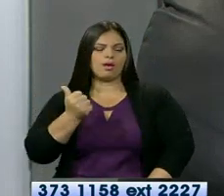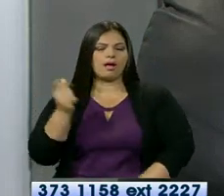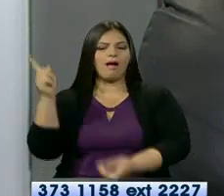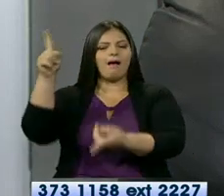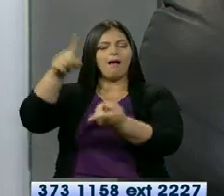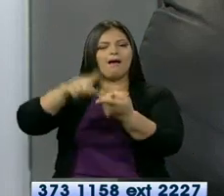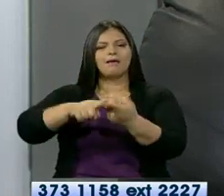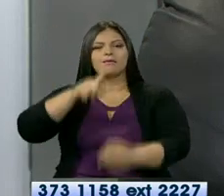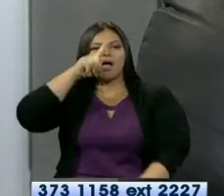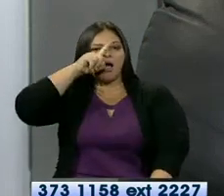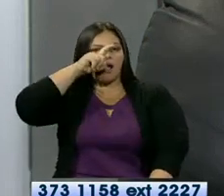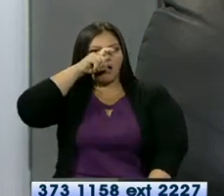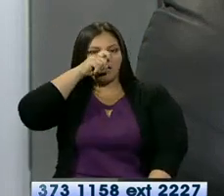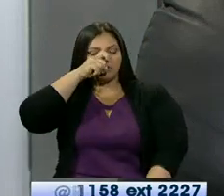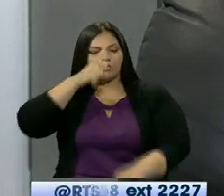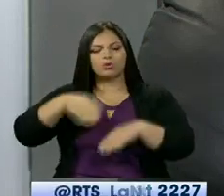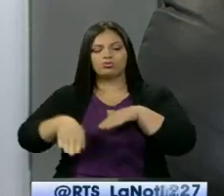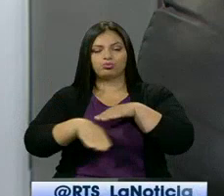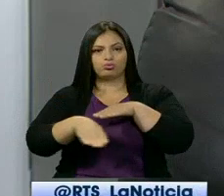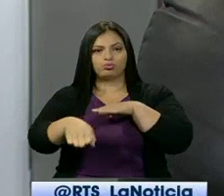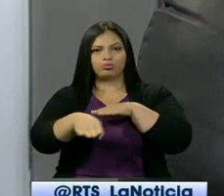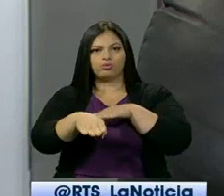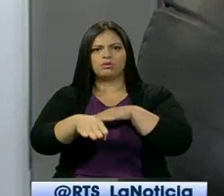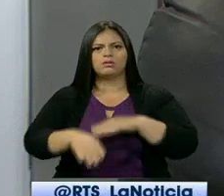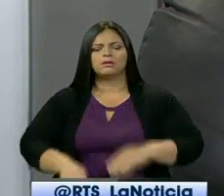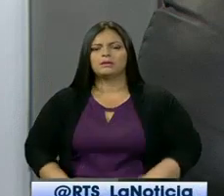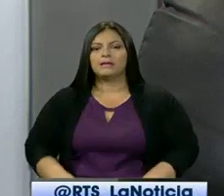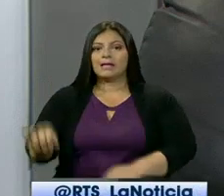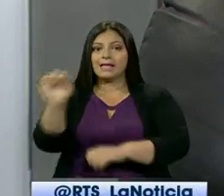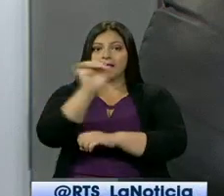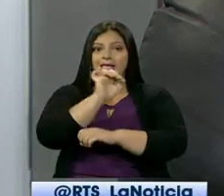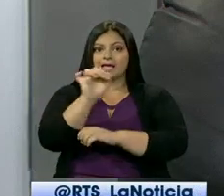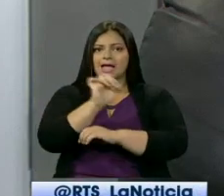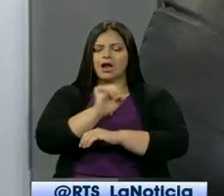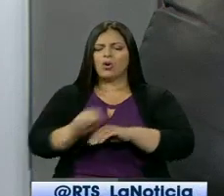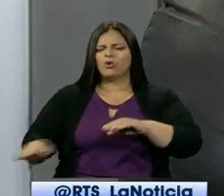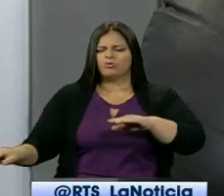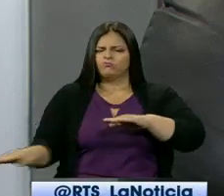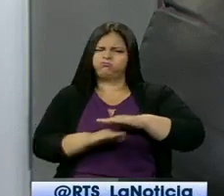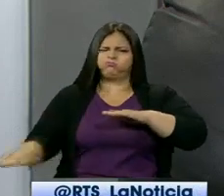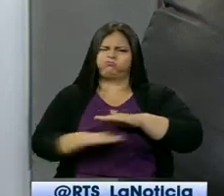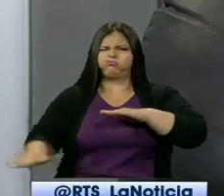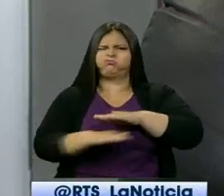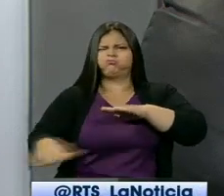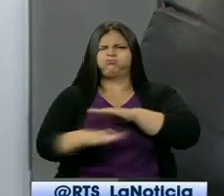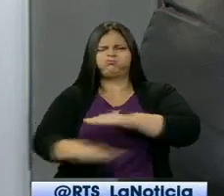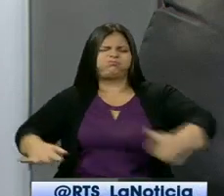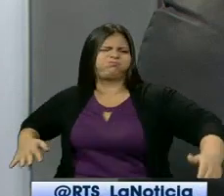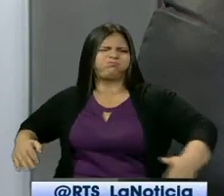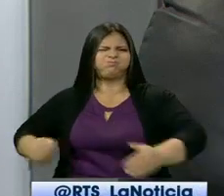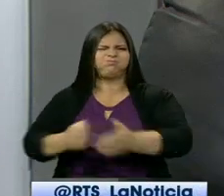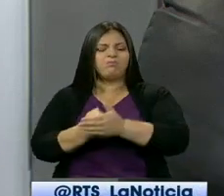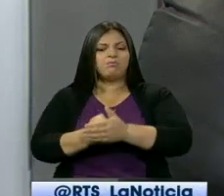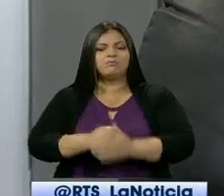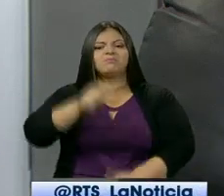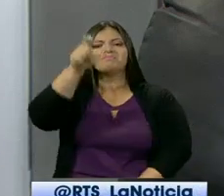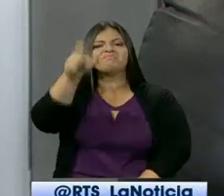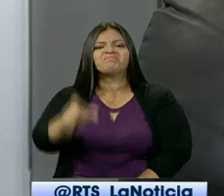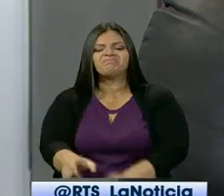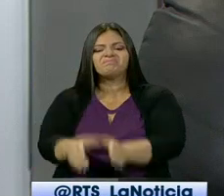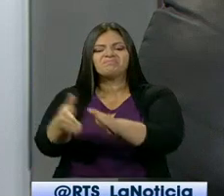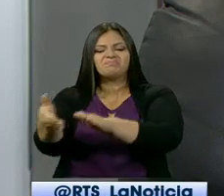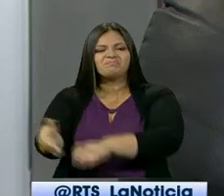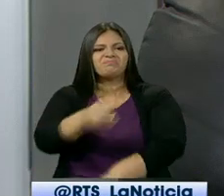un muerto y 3 heridos. Se presume que el exceso de velocidad habría sido la causa de este lamentable